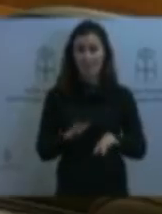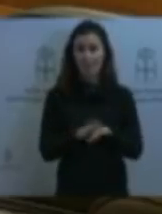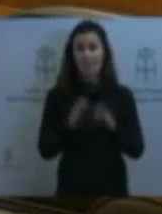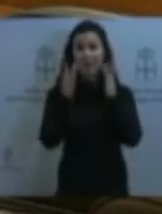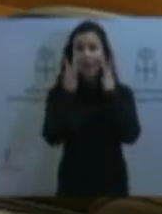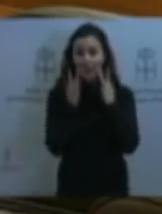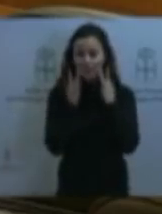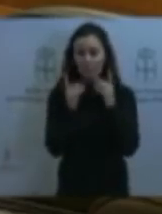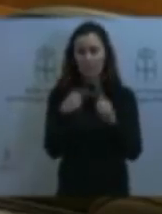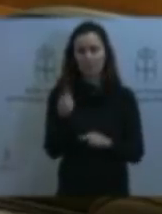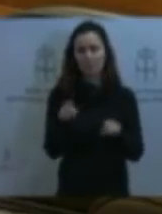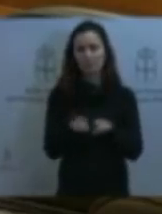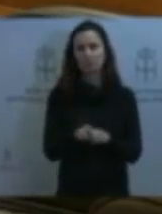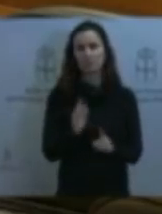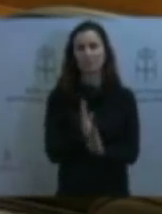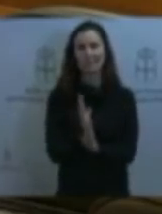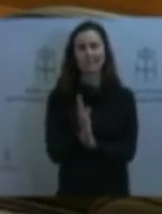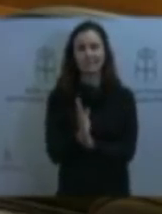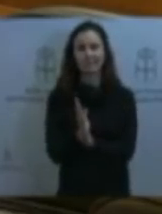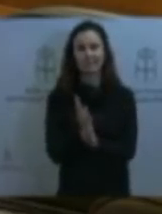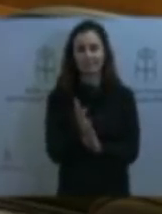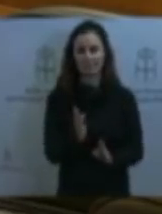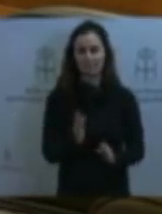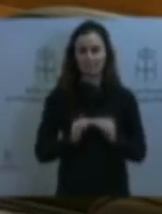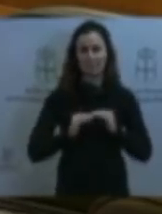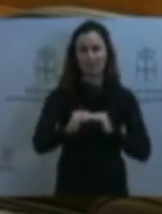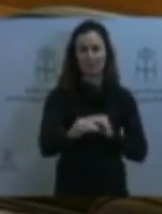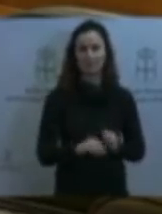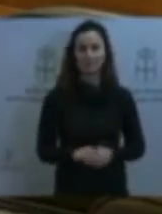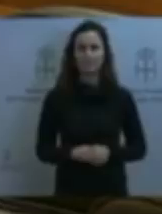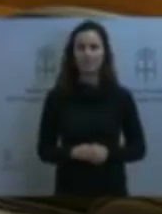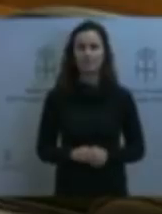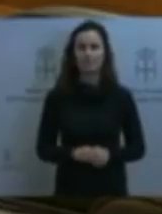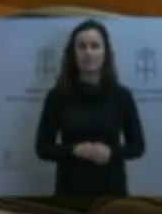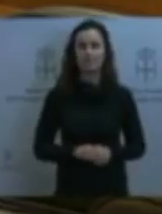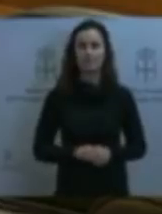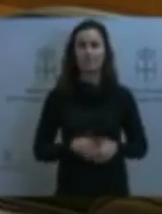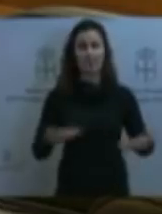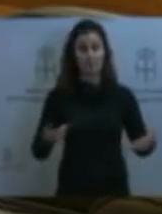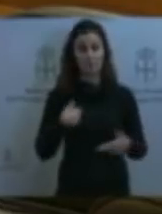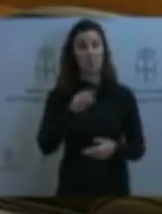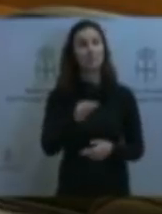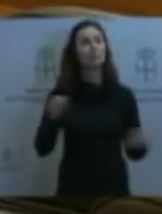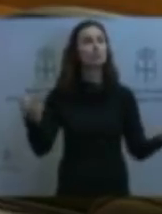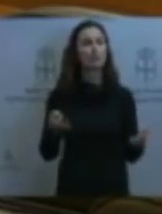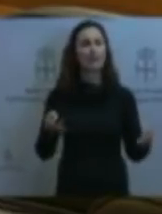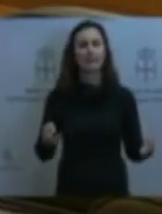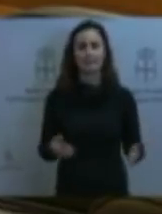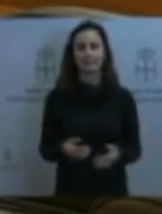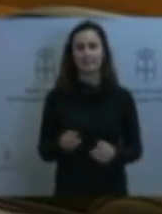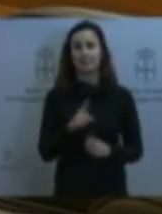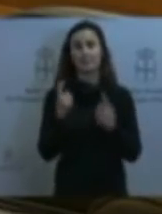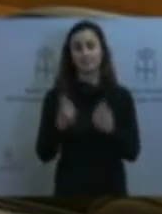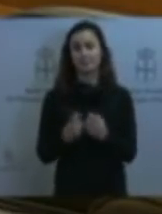antes de tiempo, ¿no? Entonces, lo que se pregunta la sociedad asturiana y lo que se pregunta la gente del